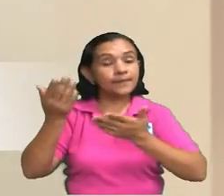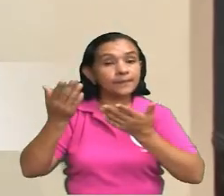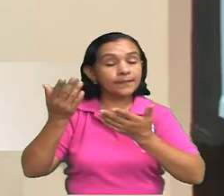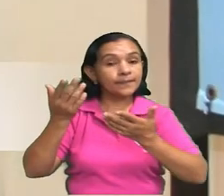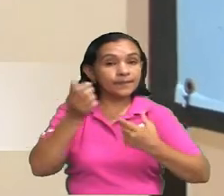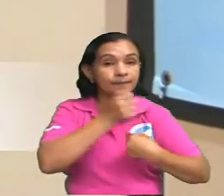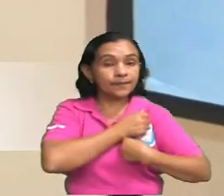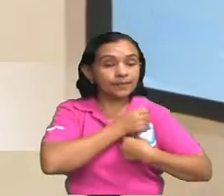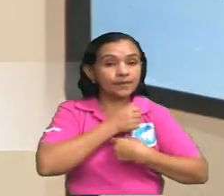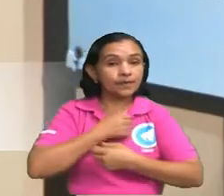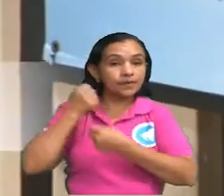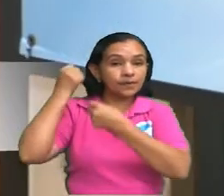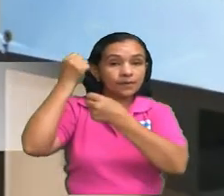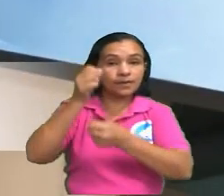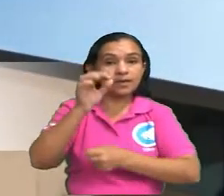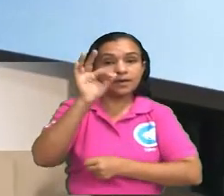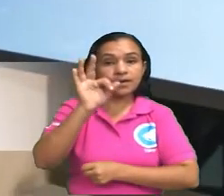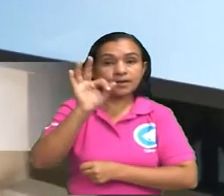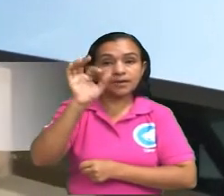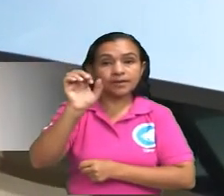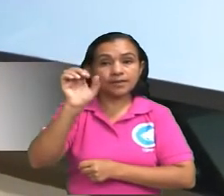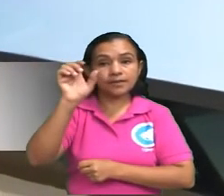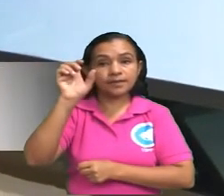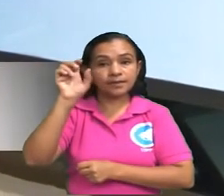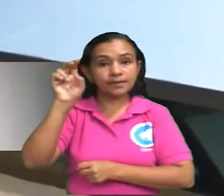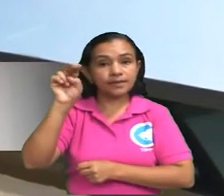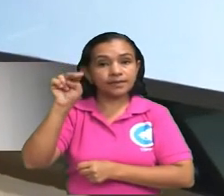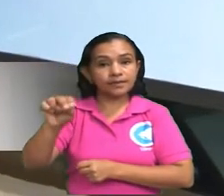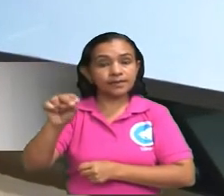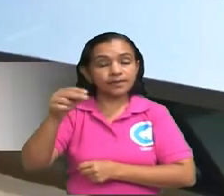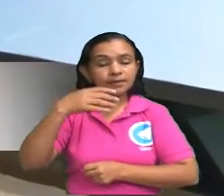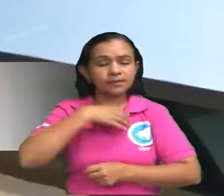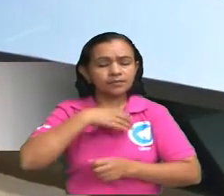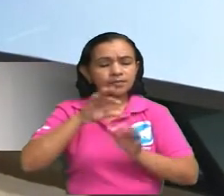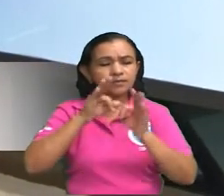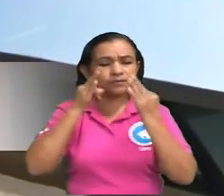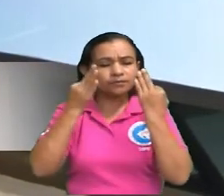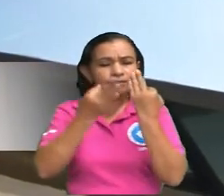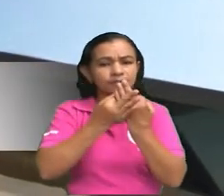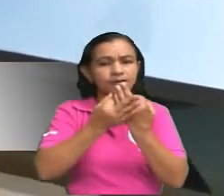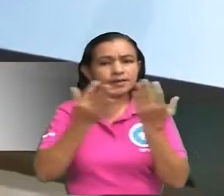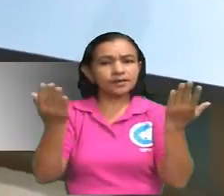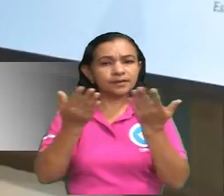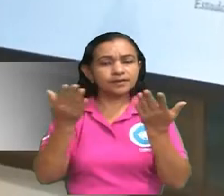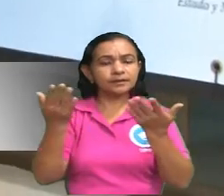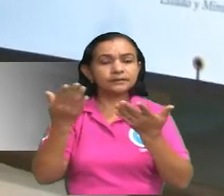del Frente Sandinista, un hombre con profundas raíces en su familia y también